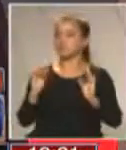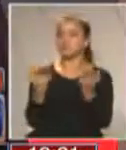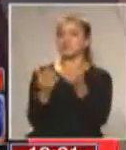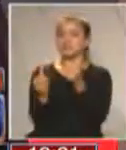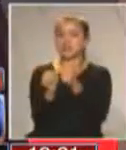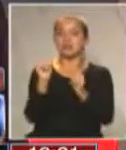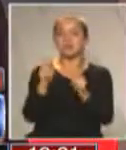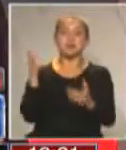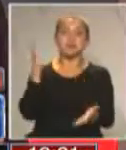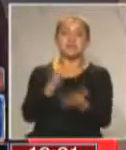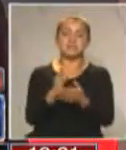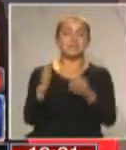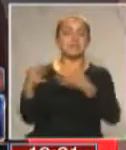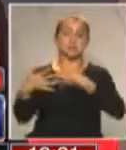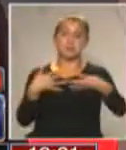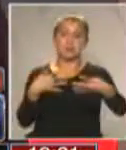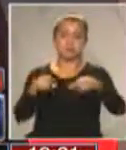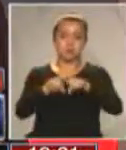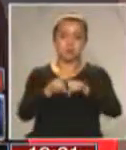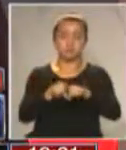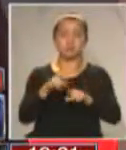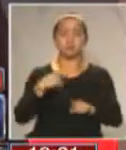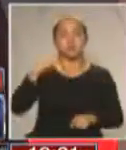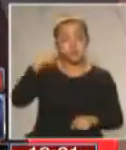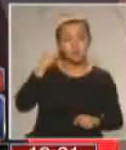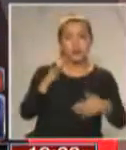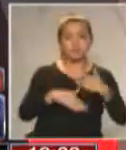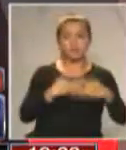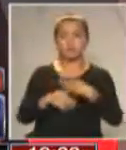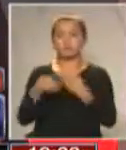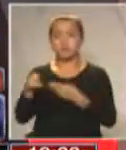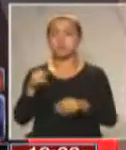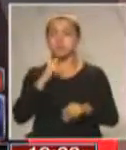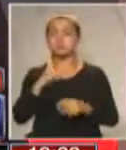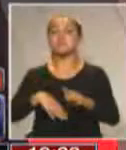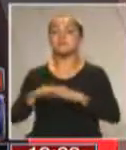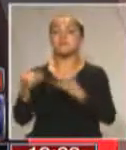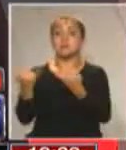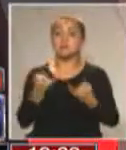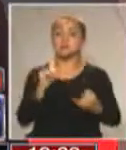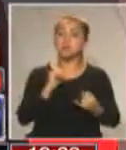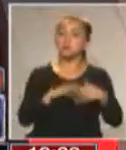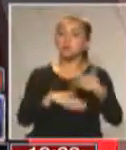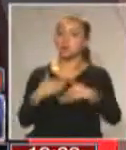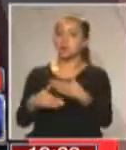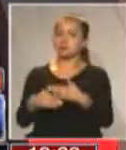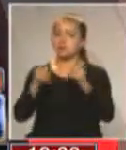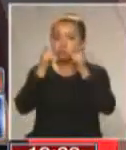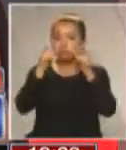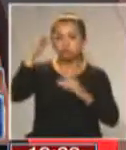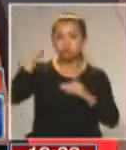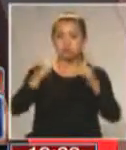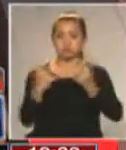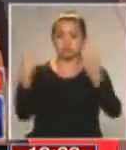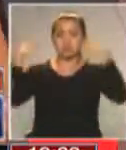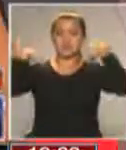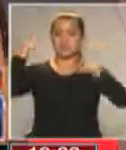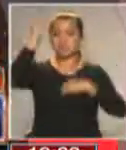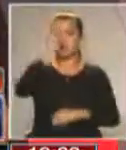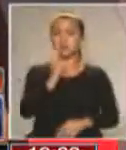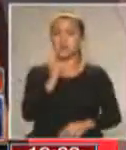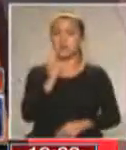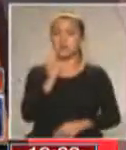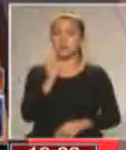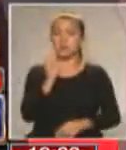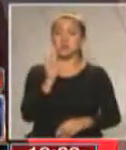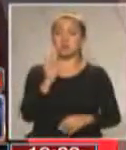de exigir ese estándar de transparencia. Yo creo que avanzando en eso, teniendo más información, sí se avanza en algo. Regulando también estos cargos que están